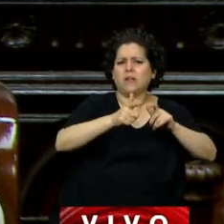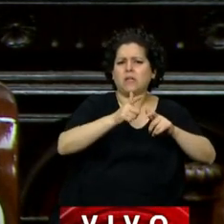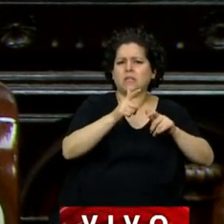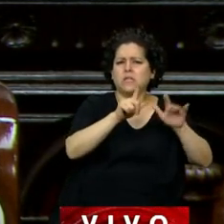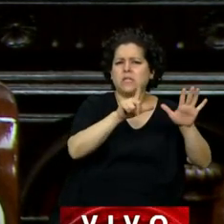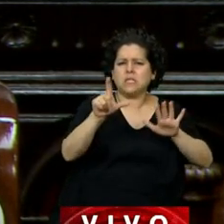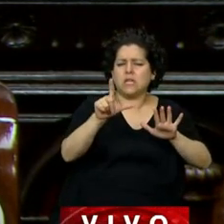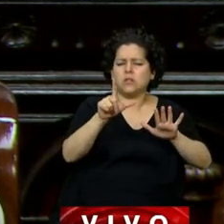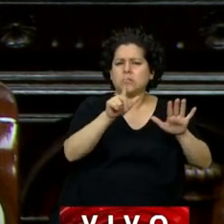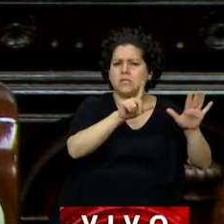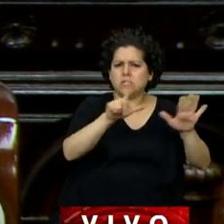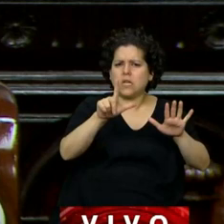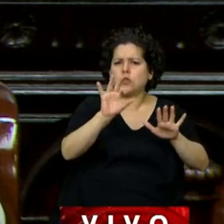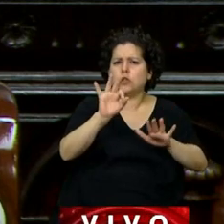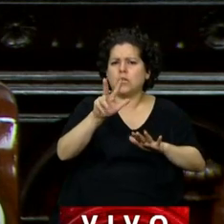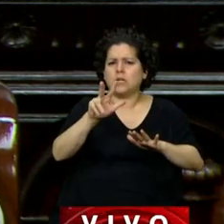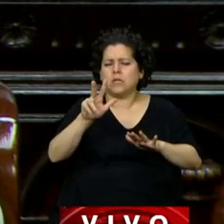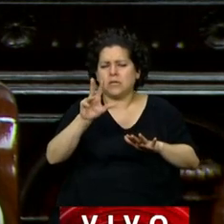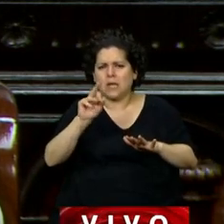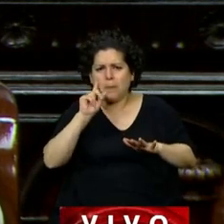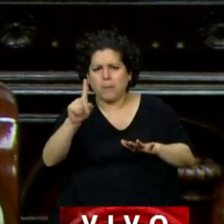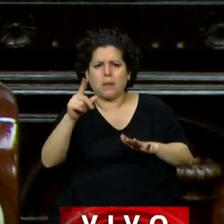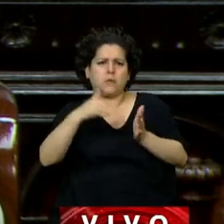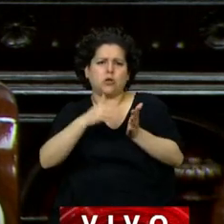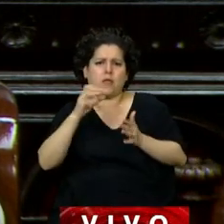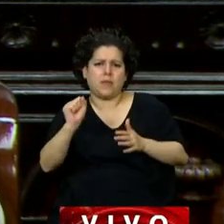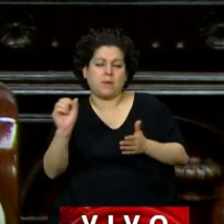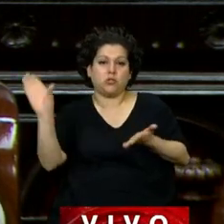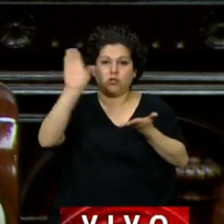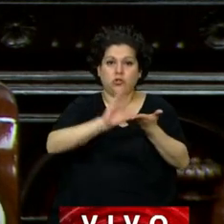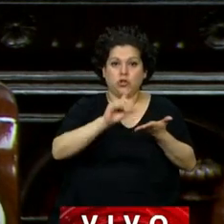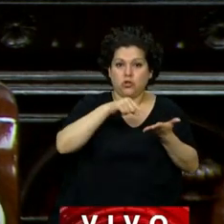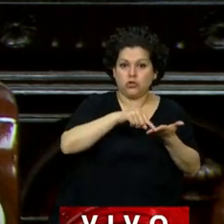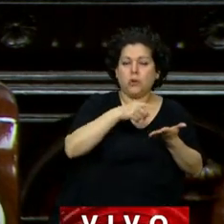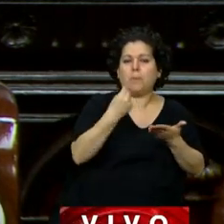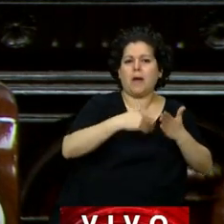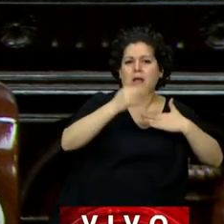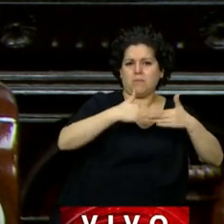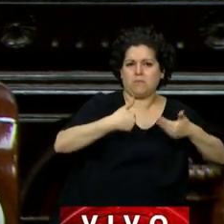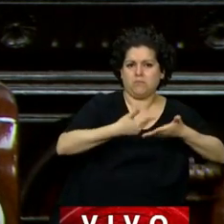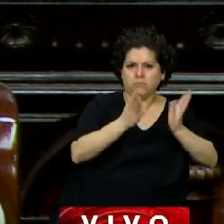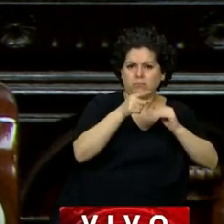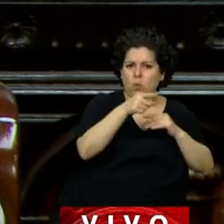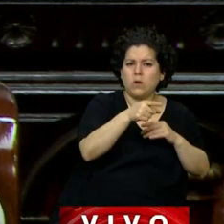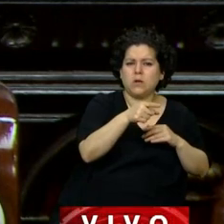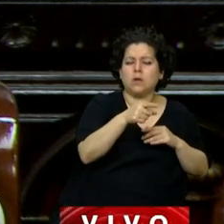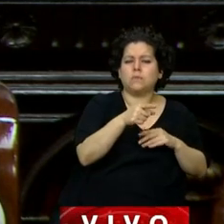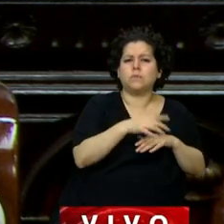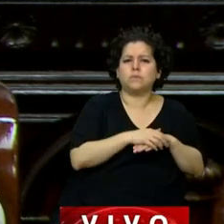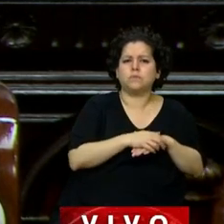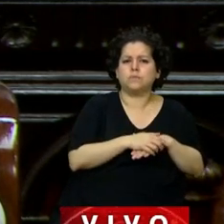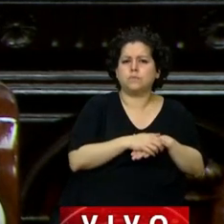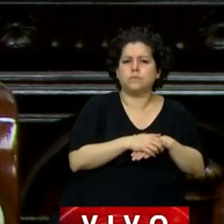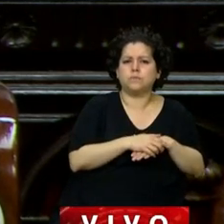de 730 mil millones de pesos, una inversión en obra pública de alrededor de 32 mil 500 millones